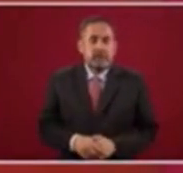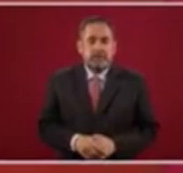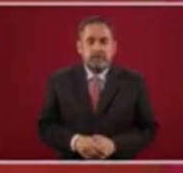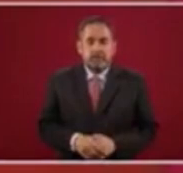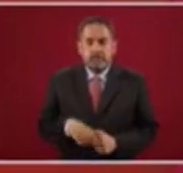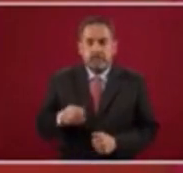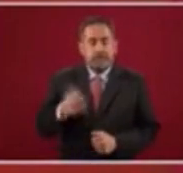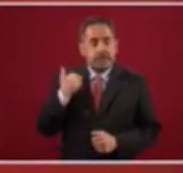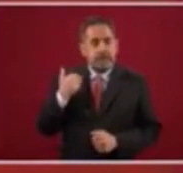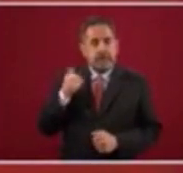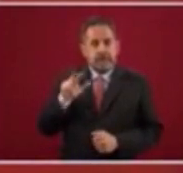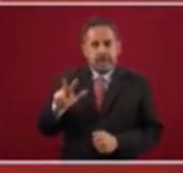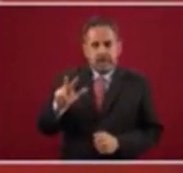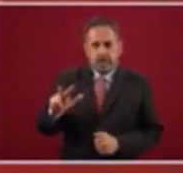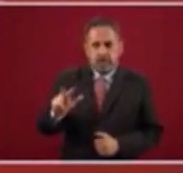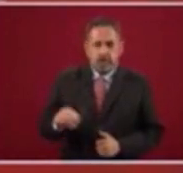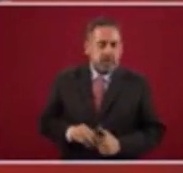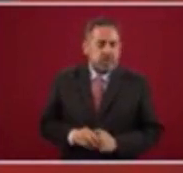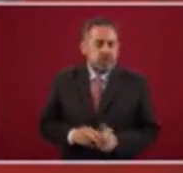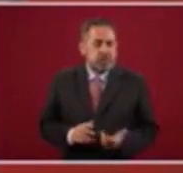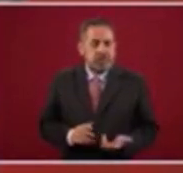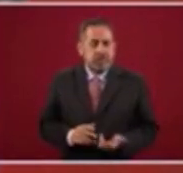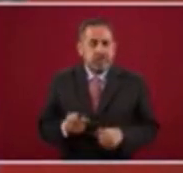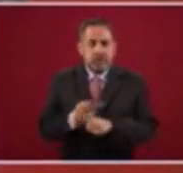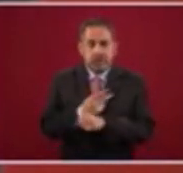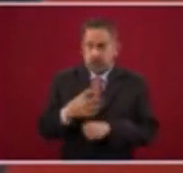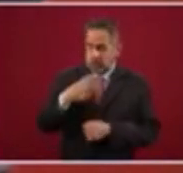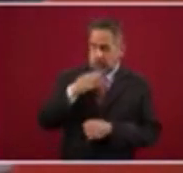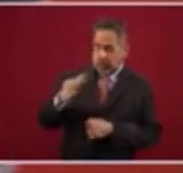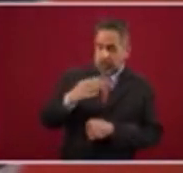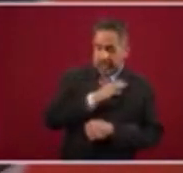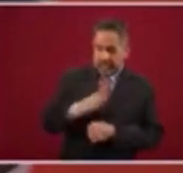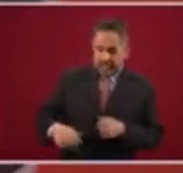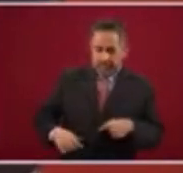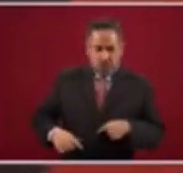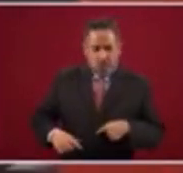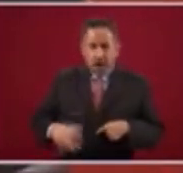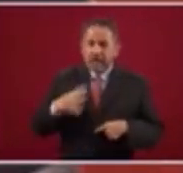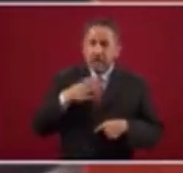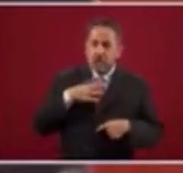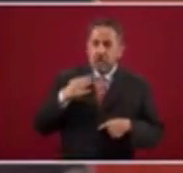en el 18. No solo eligieron al candidato, eligieron